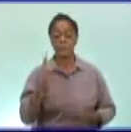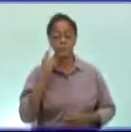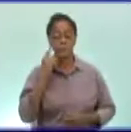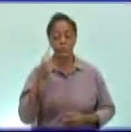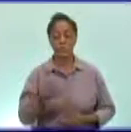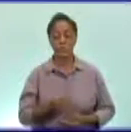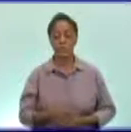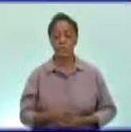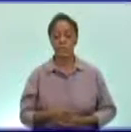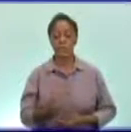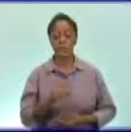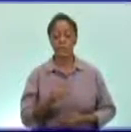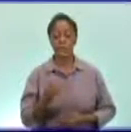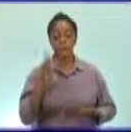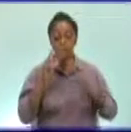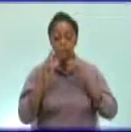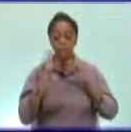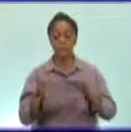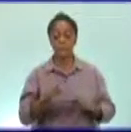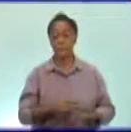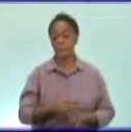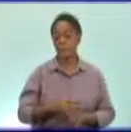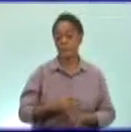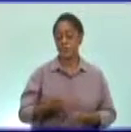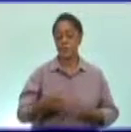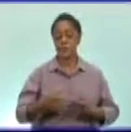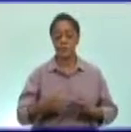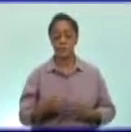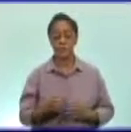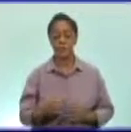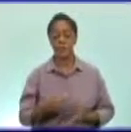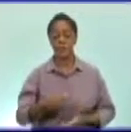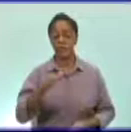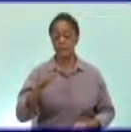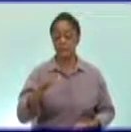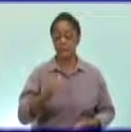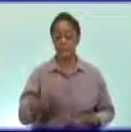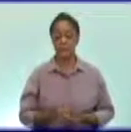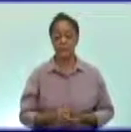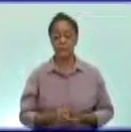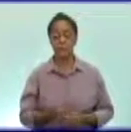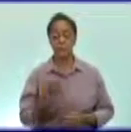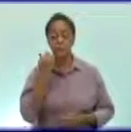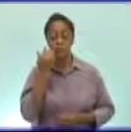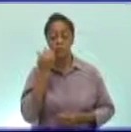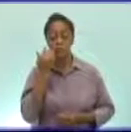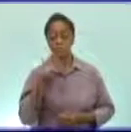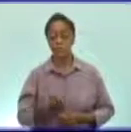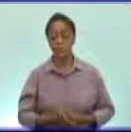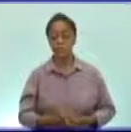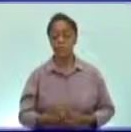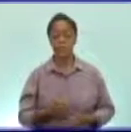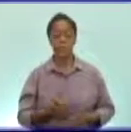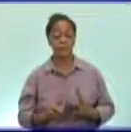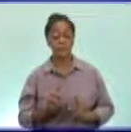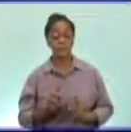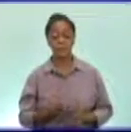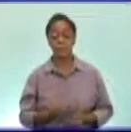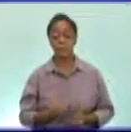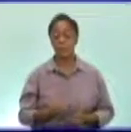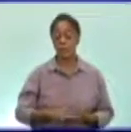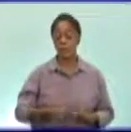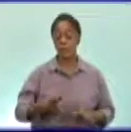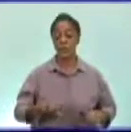conclusiones. Los seres vivos presentan diferentes formas, tamaños, colores, de acuerdo a las adaptaciones